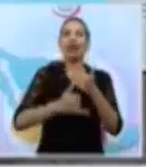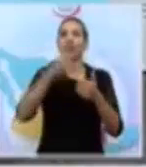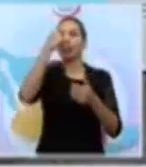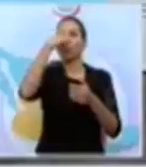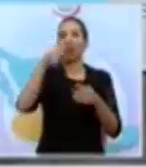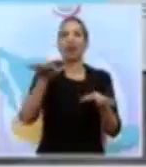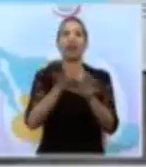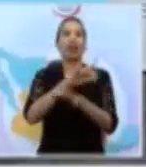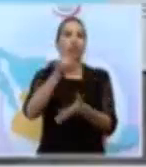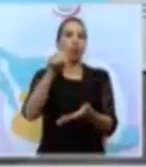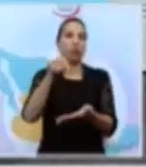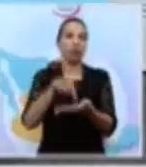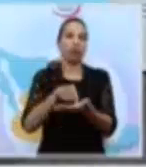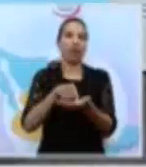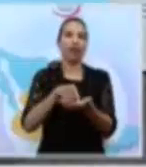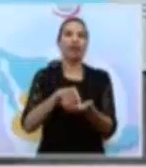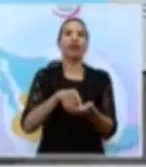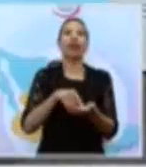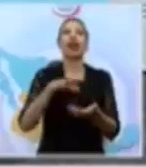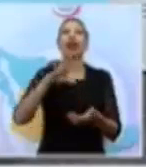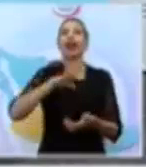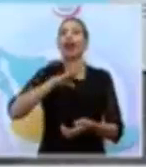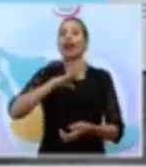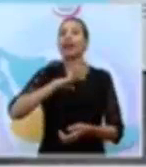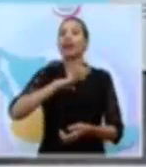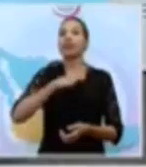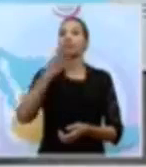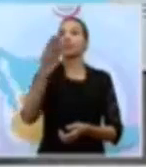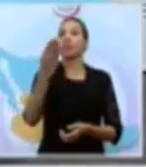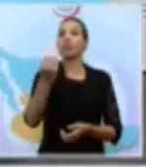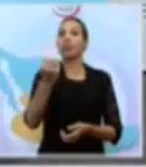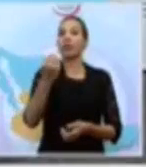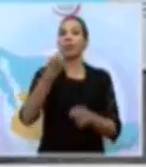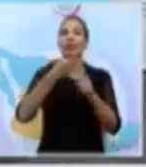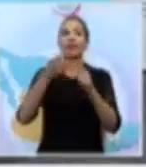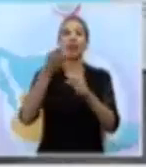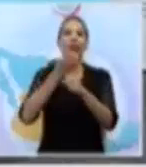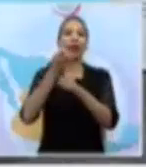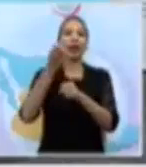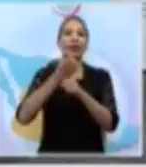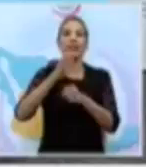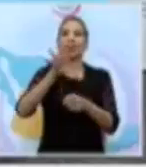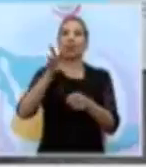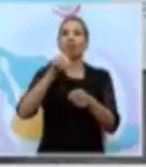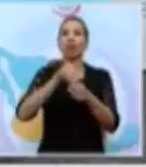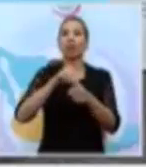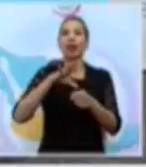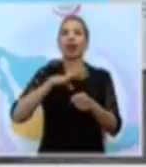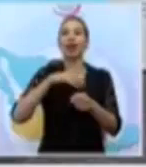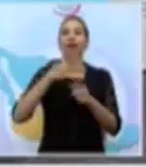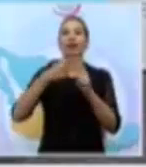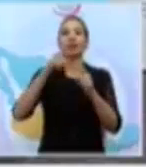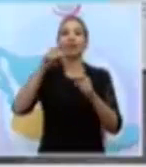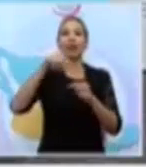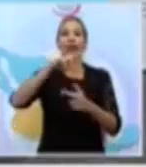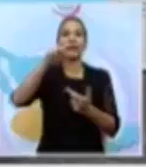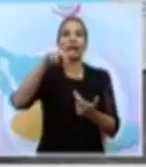esta región. De los 9 estados que conforman la